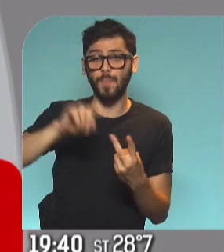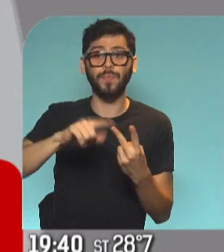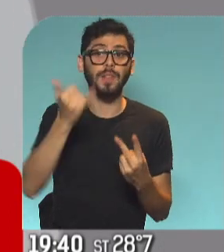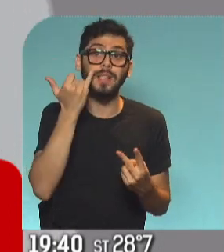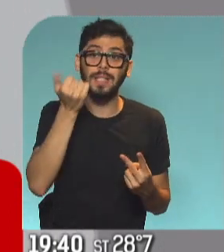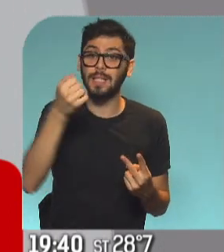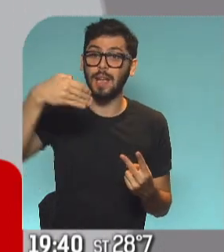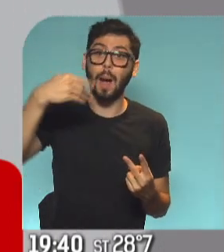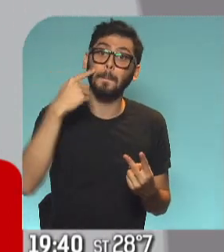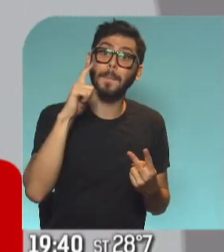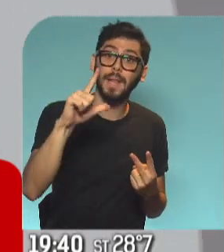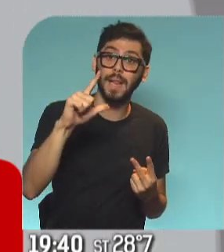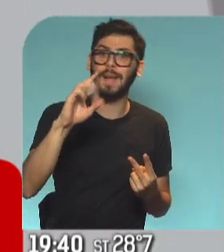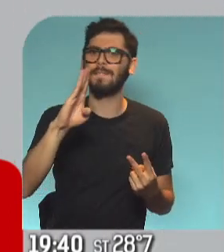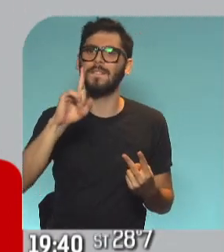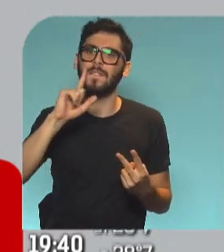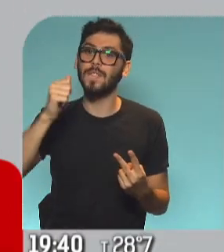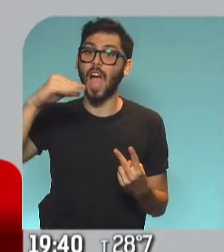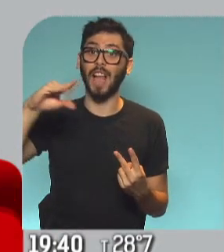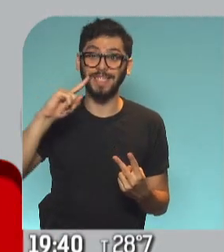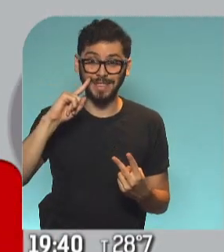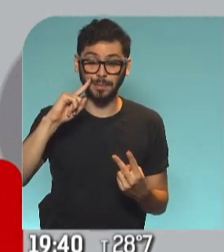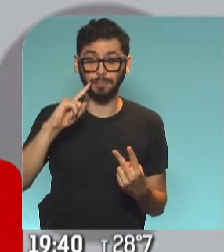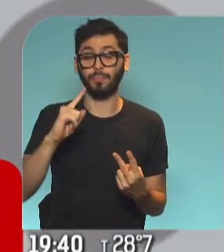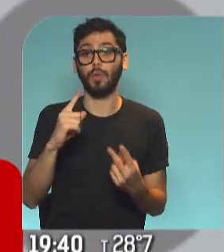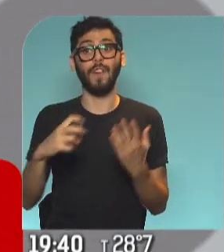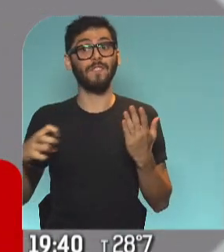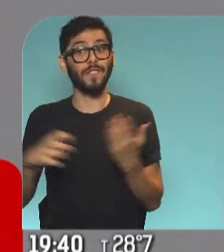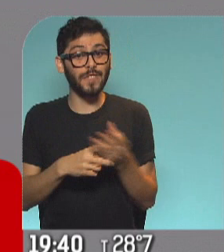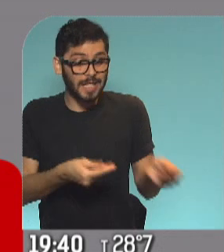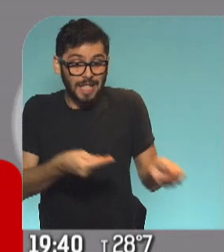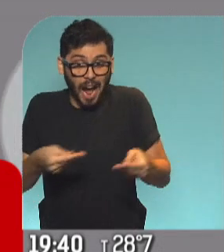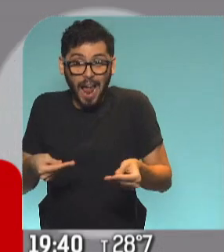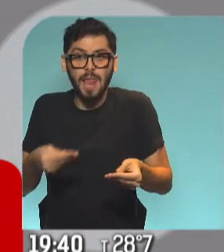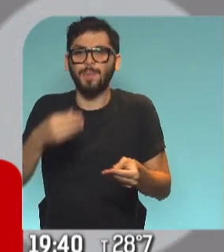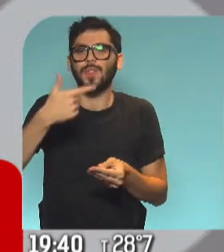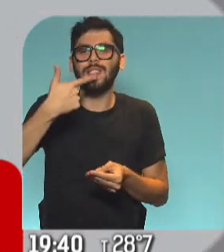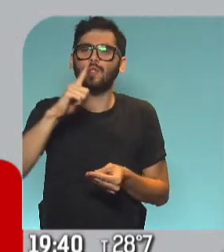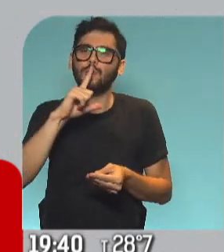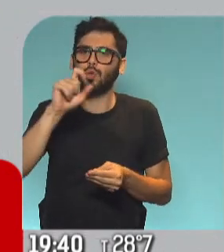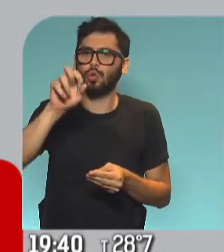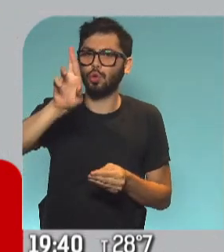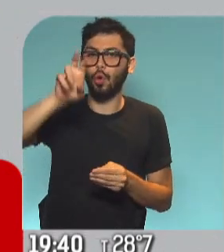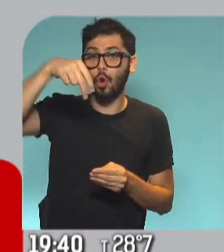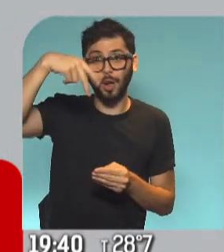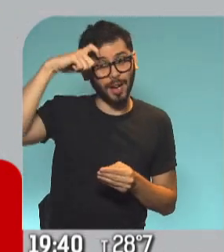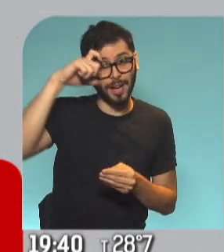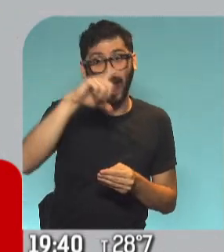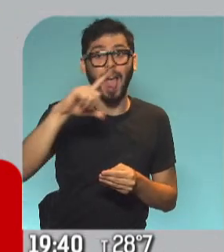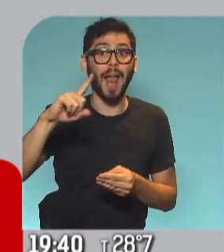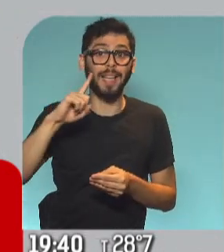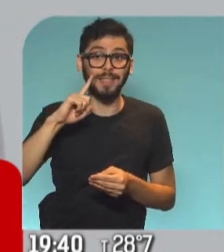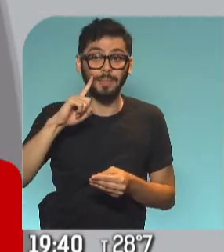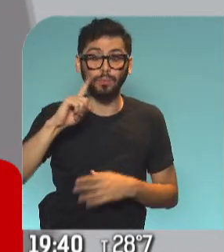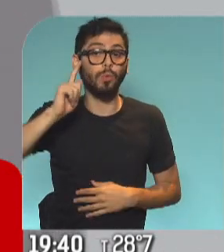El fiscal que entiende en la causa es Carlos Stornelli y bajo las órdenes